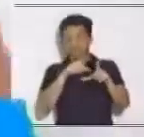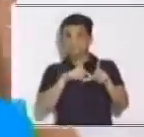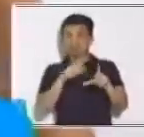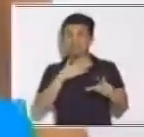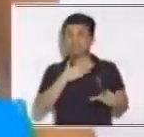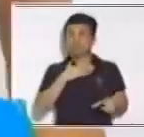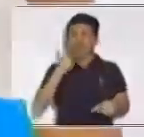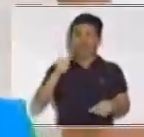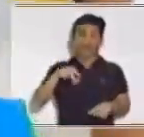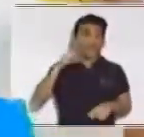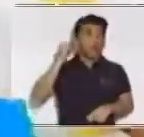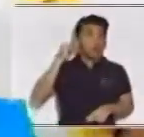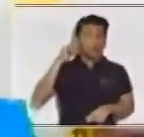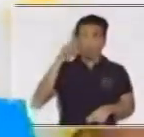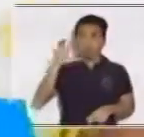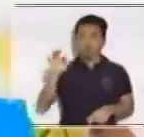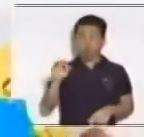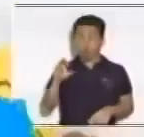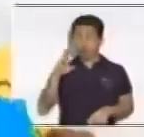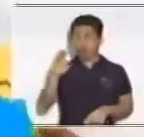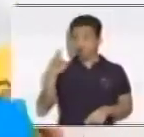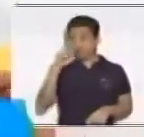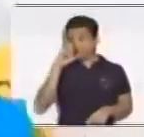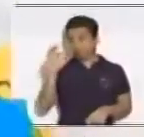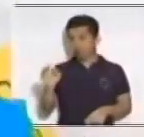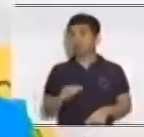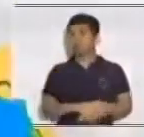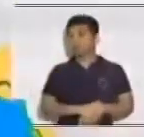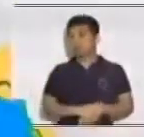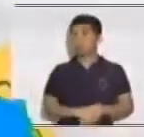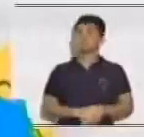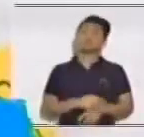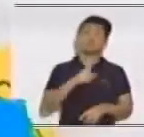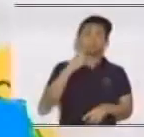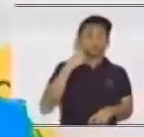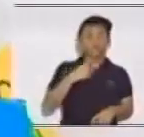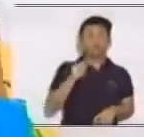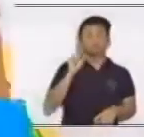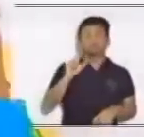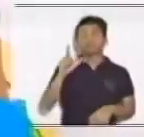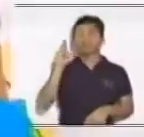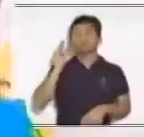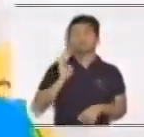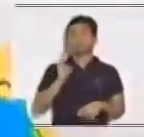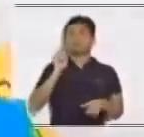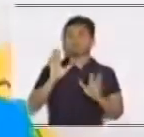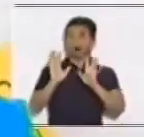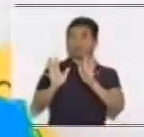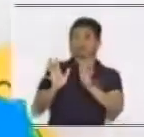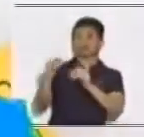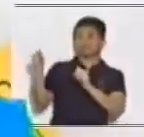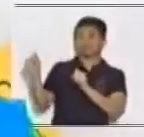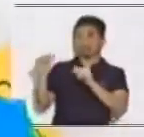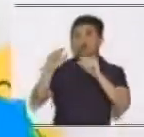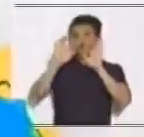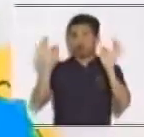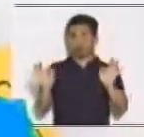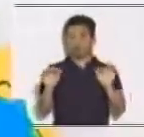dimensión. Pero ¿qué les acabo de decir? No se acostumbren a que siempre el dibujito es de esta manera.